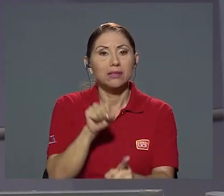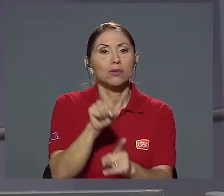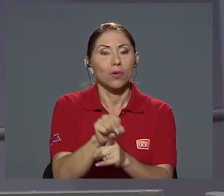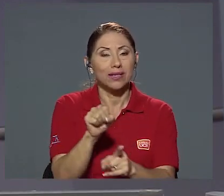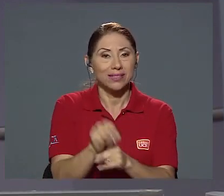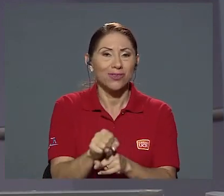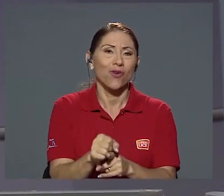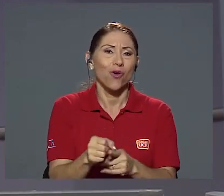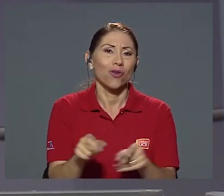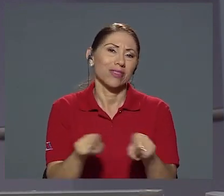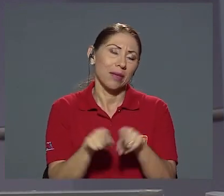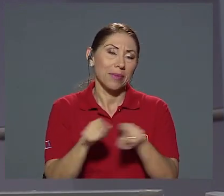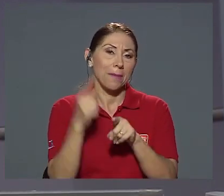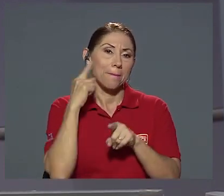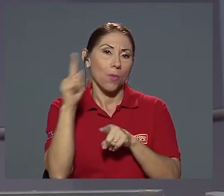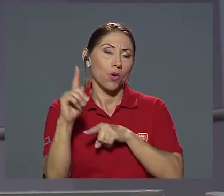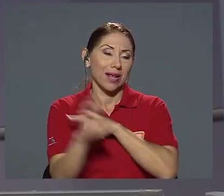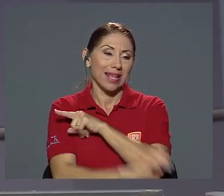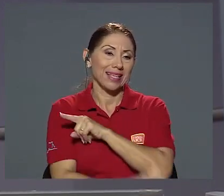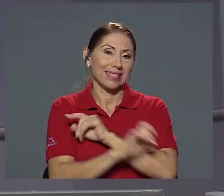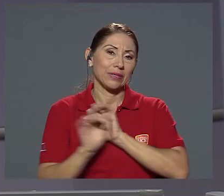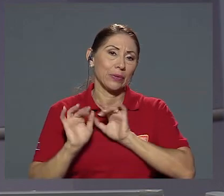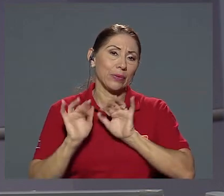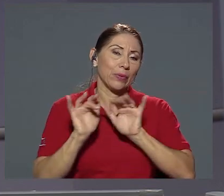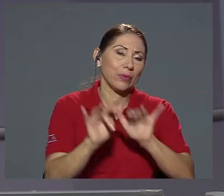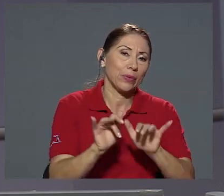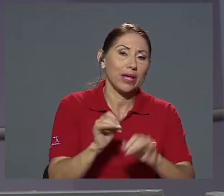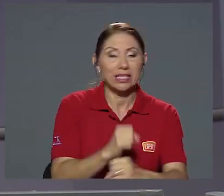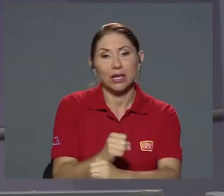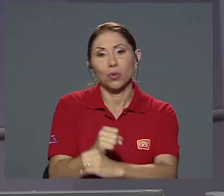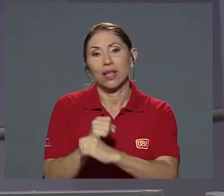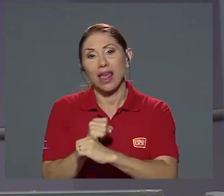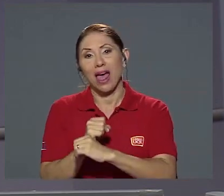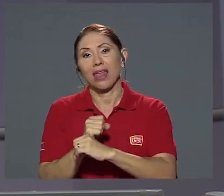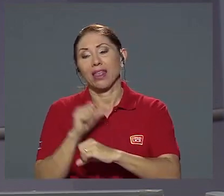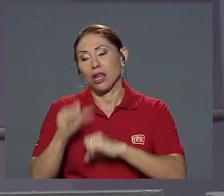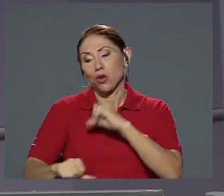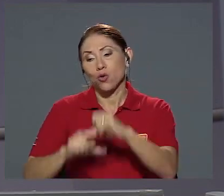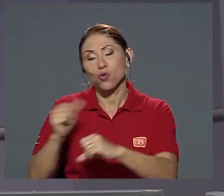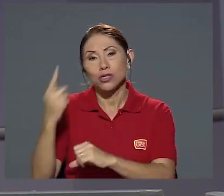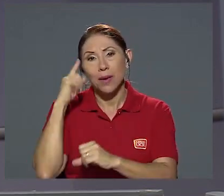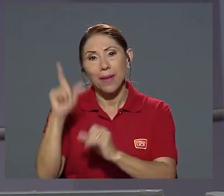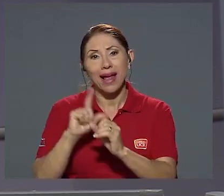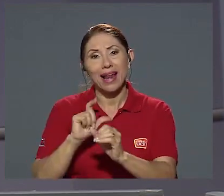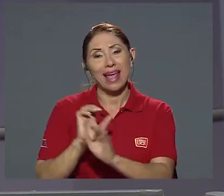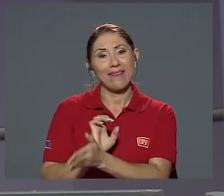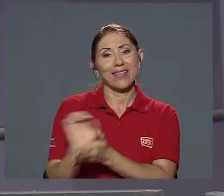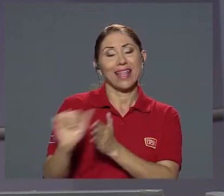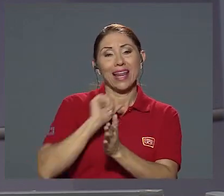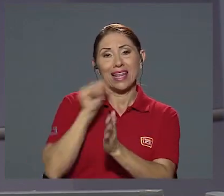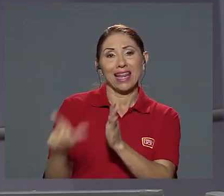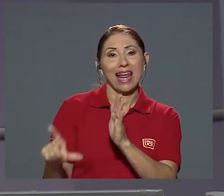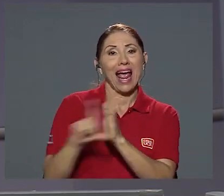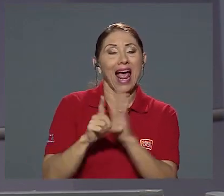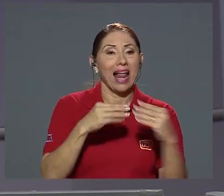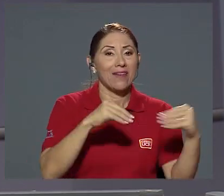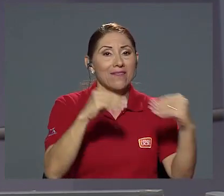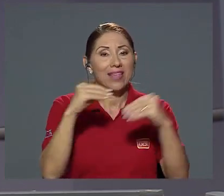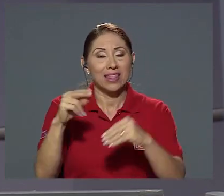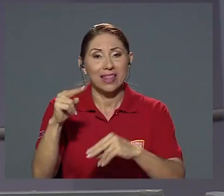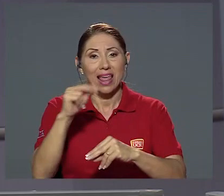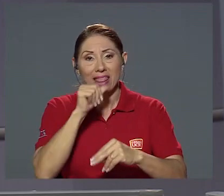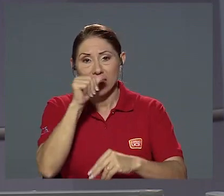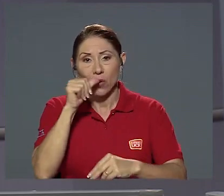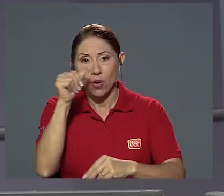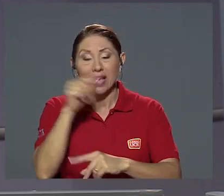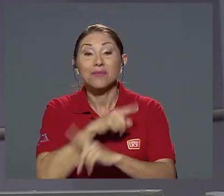situación, sobre todo por el tema migratorio y de seguridad, ¿verdad? Con la lucha contra el narcotráfico, el crimen organizado, nos ha integrado,